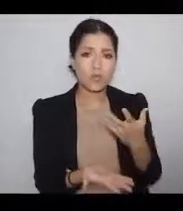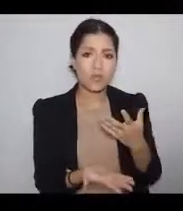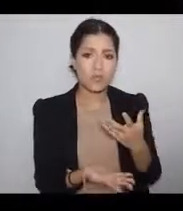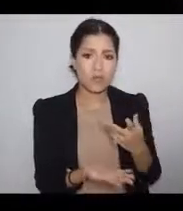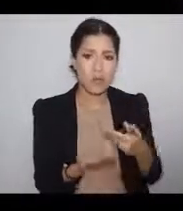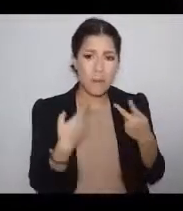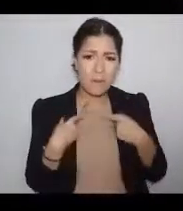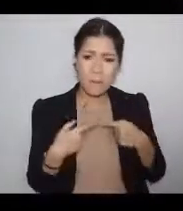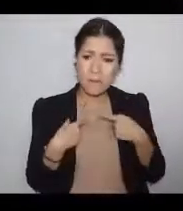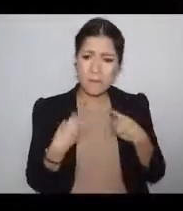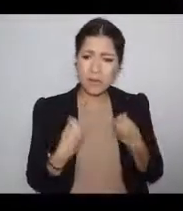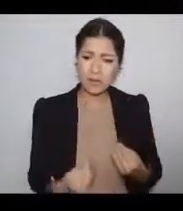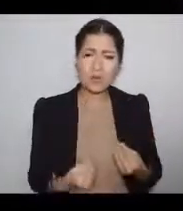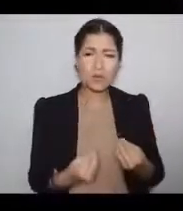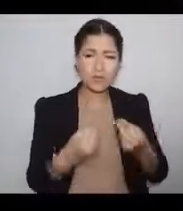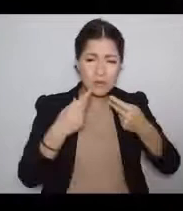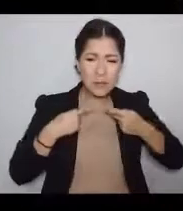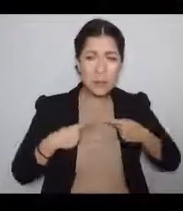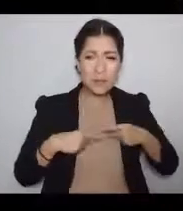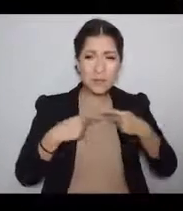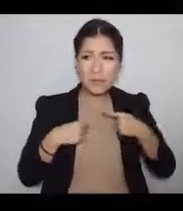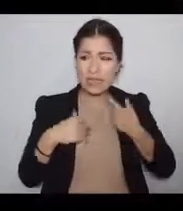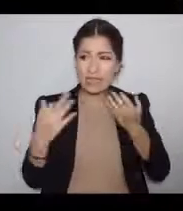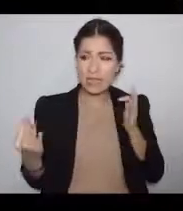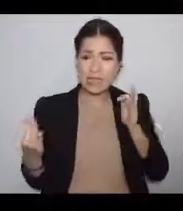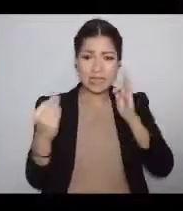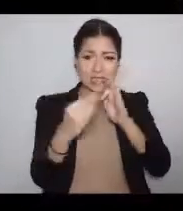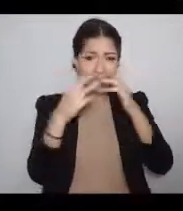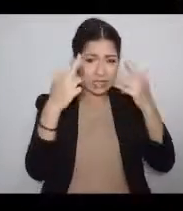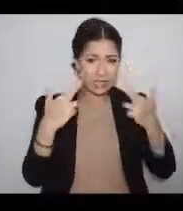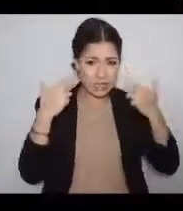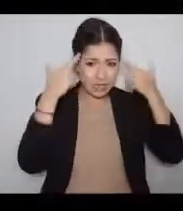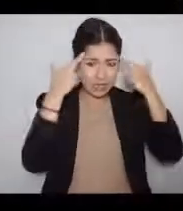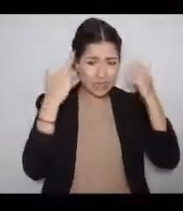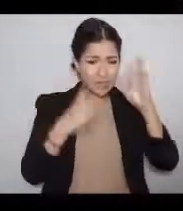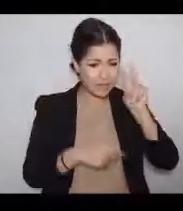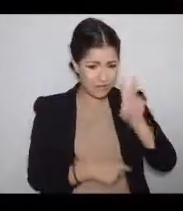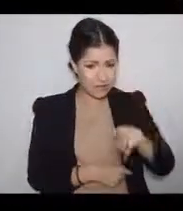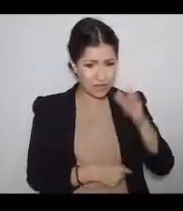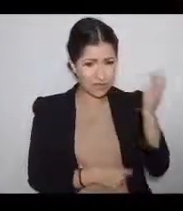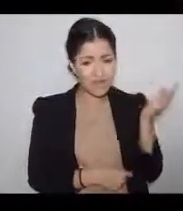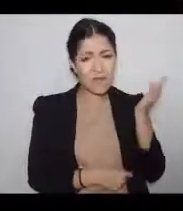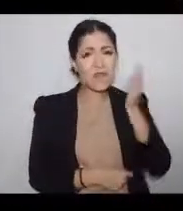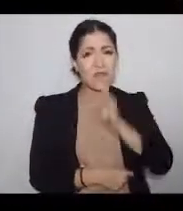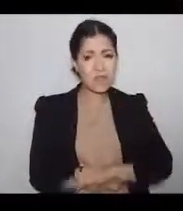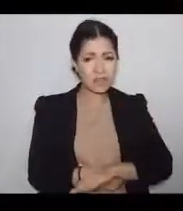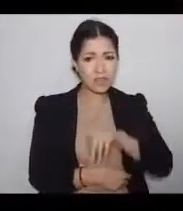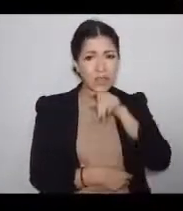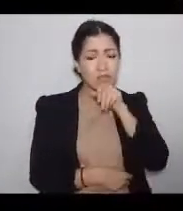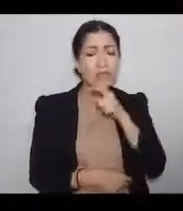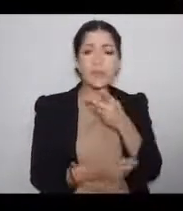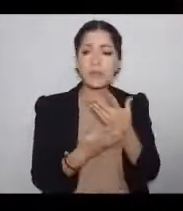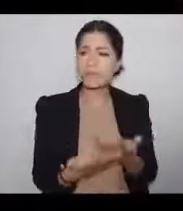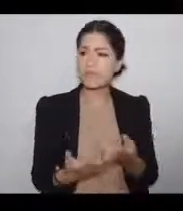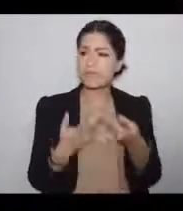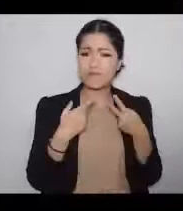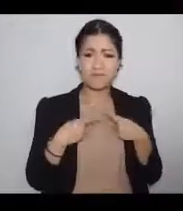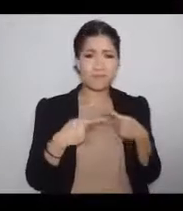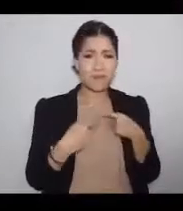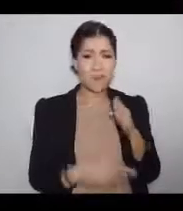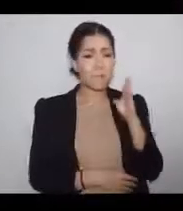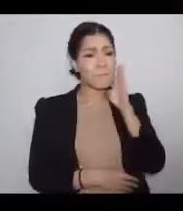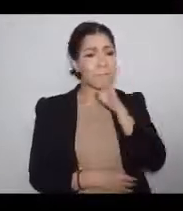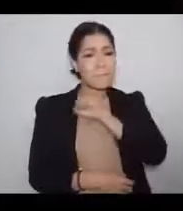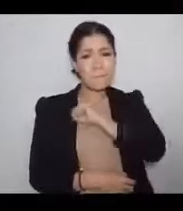Está rodeado de falsos alquimistas, astrónomos de pacotilla, meteoristas sin escrúpulos,